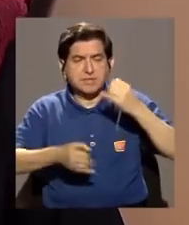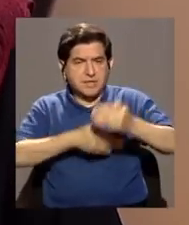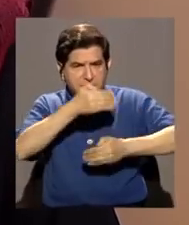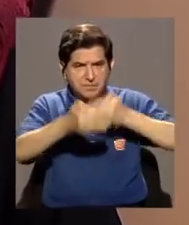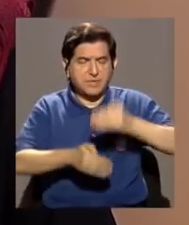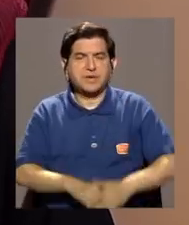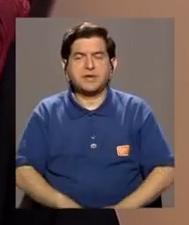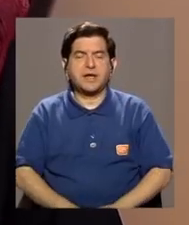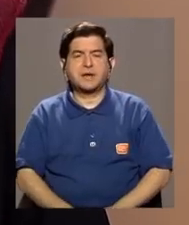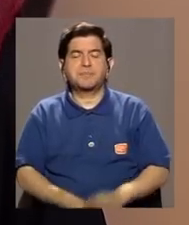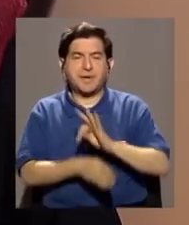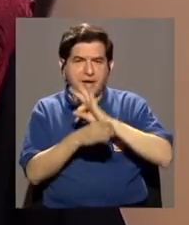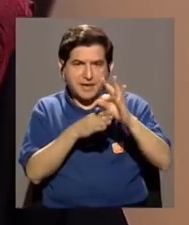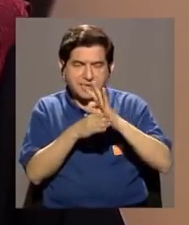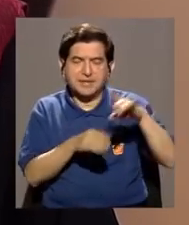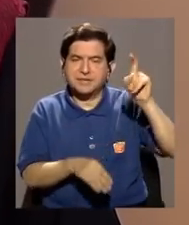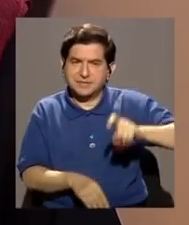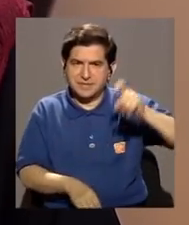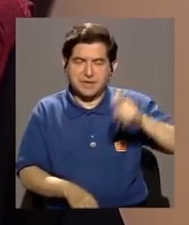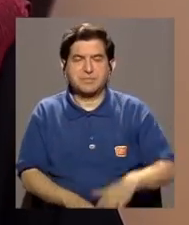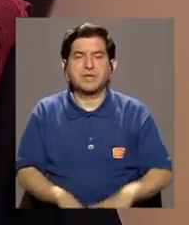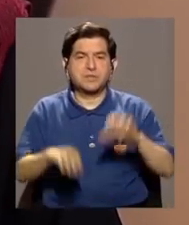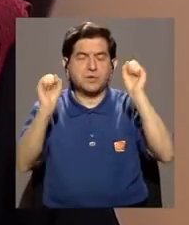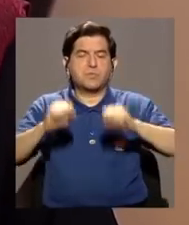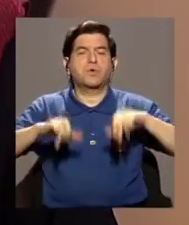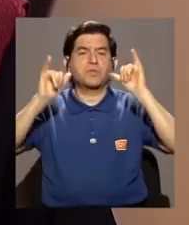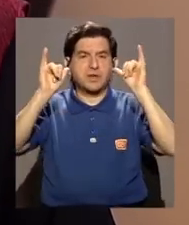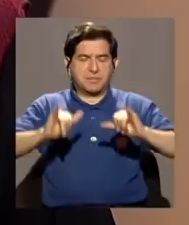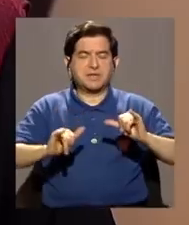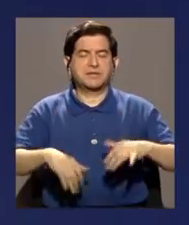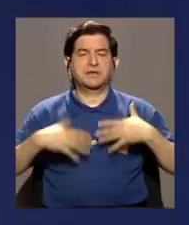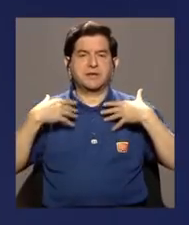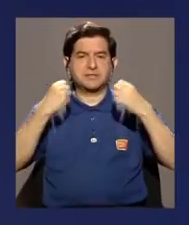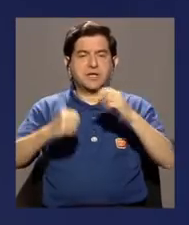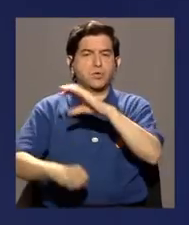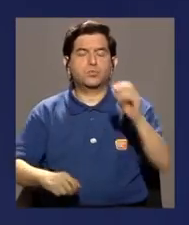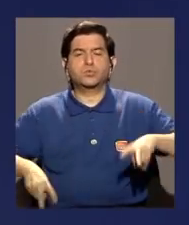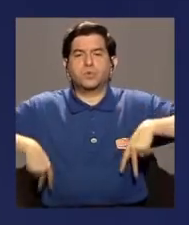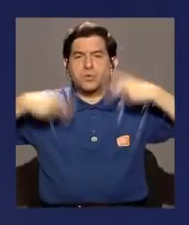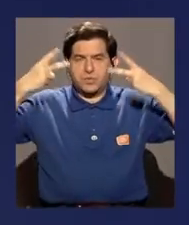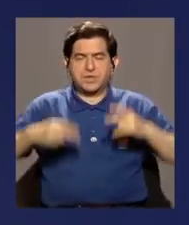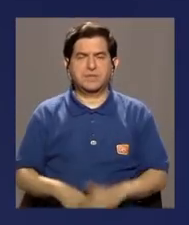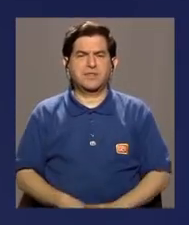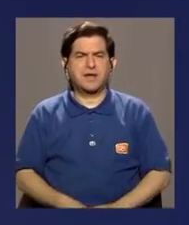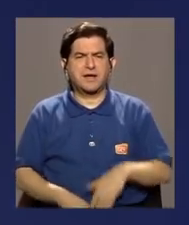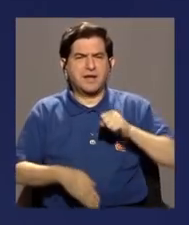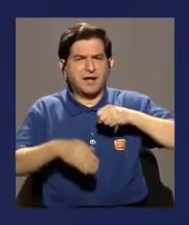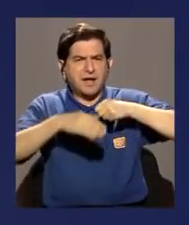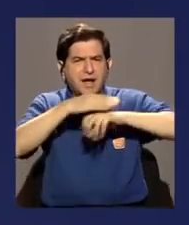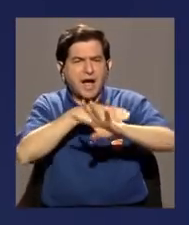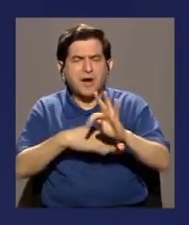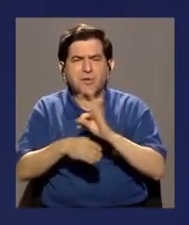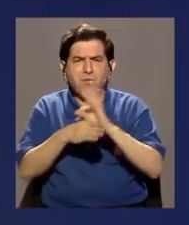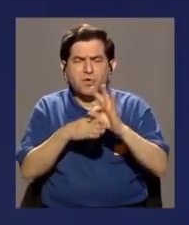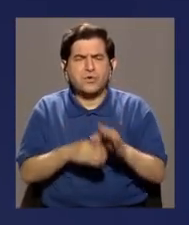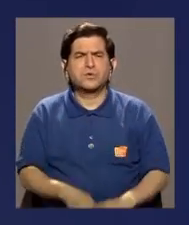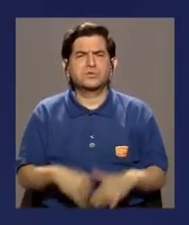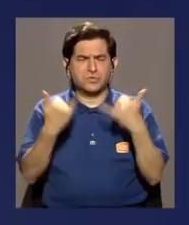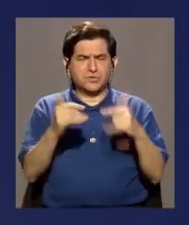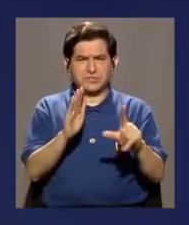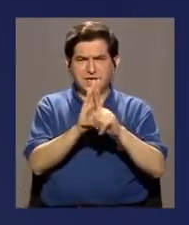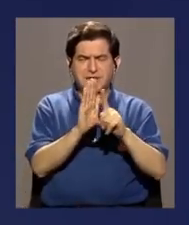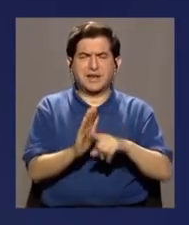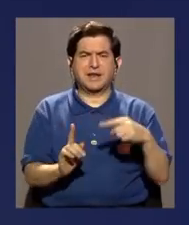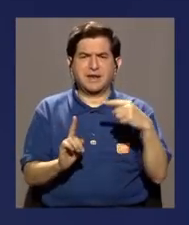gestación para iniciar el tratamiento que sea necesario para preservar su salud con su vida ahora el aborto terapéutico está legislado desde finales de los